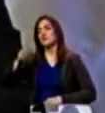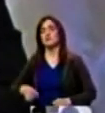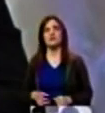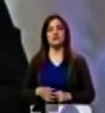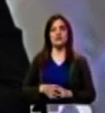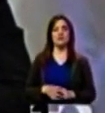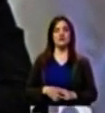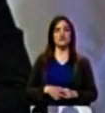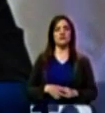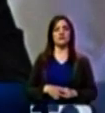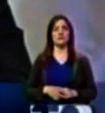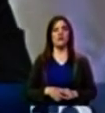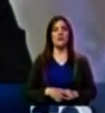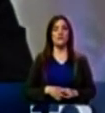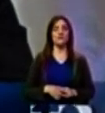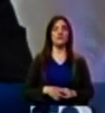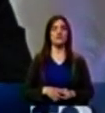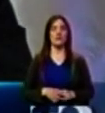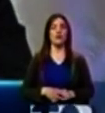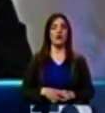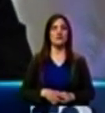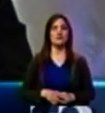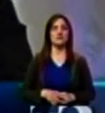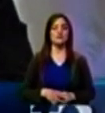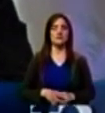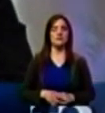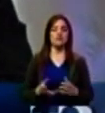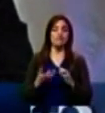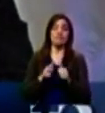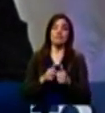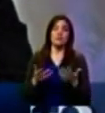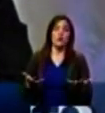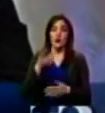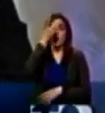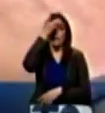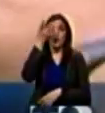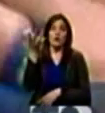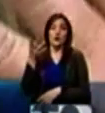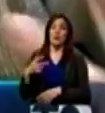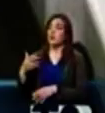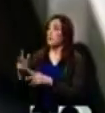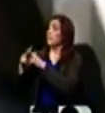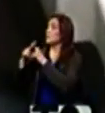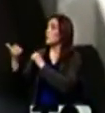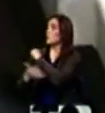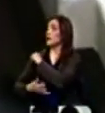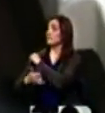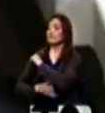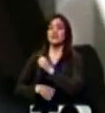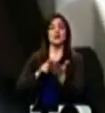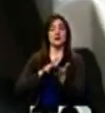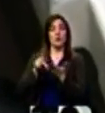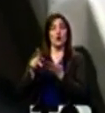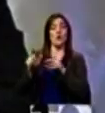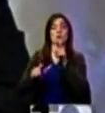de operaciones, tendríamos que cubrir los requerimientos de la liquidez con deuda externa. Con este dinero se pagó a GATS